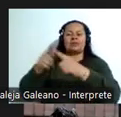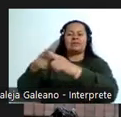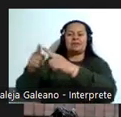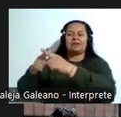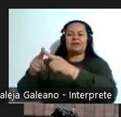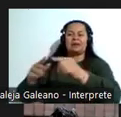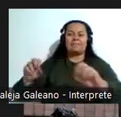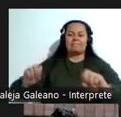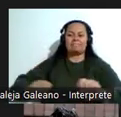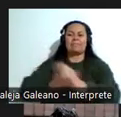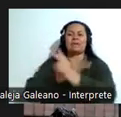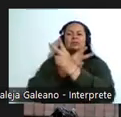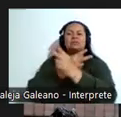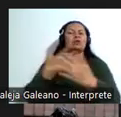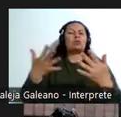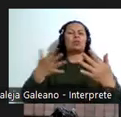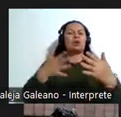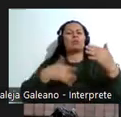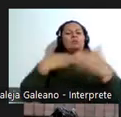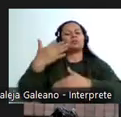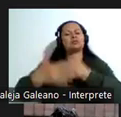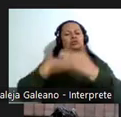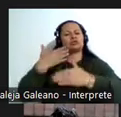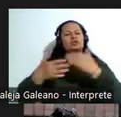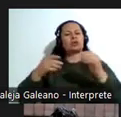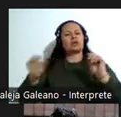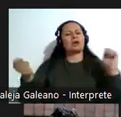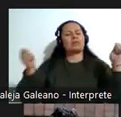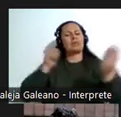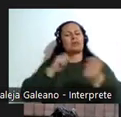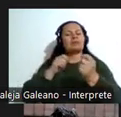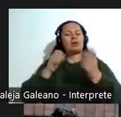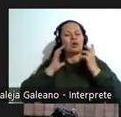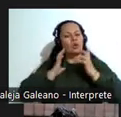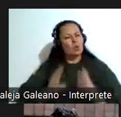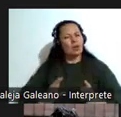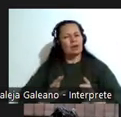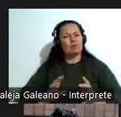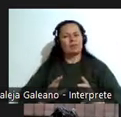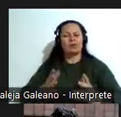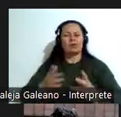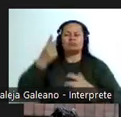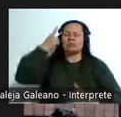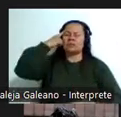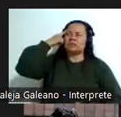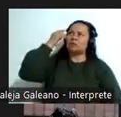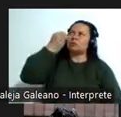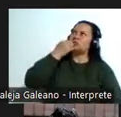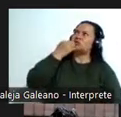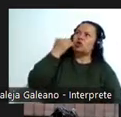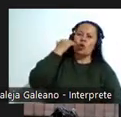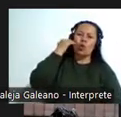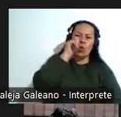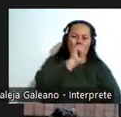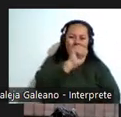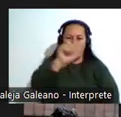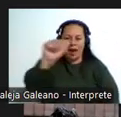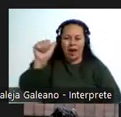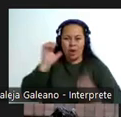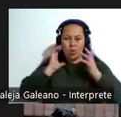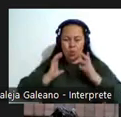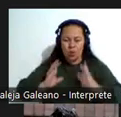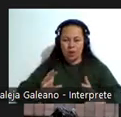que ha atravesado este territorio que es el cuerpo. Pensemos, por ejemplo, en el cuerpo de las mujeres, en el cuerpo